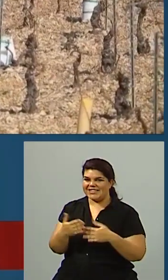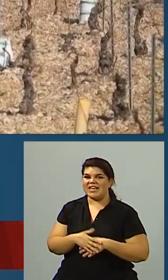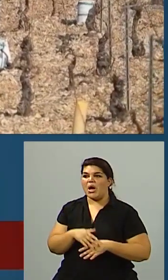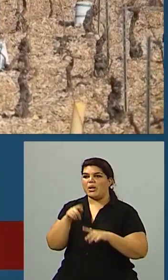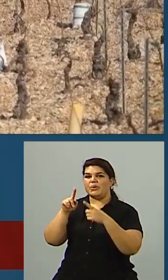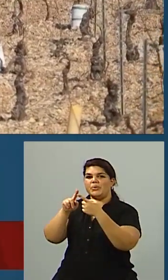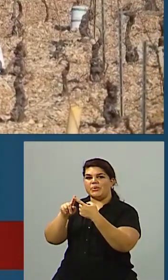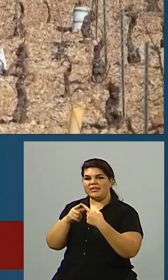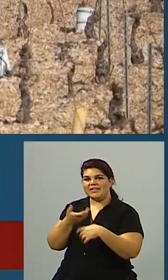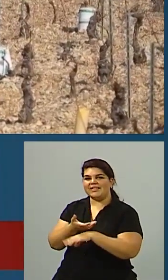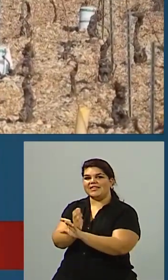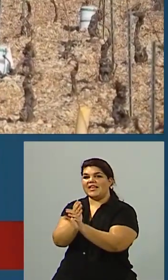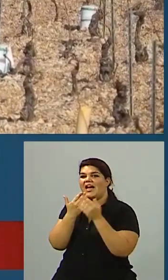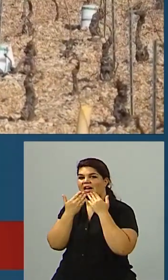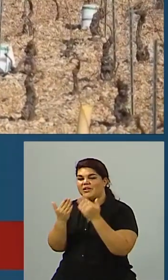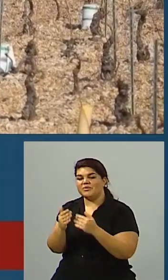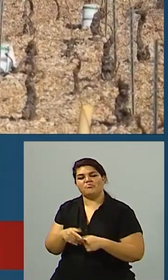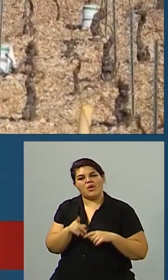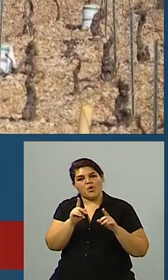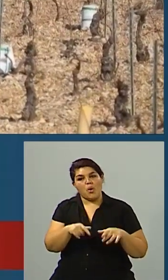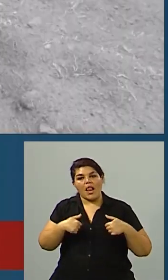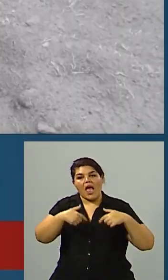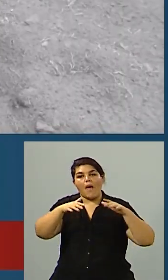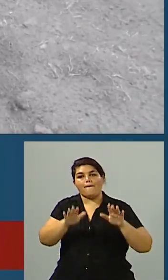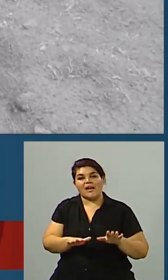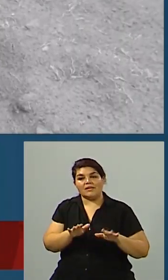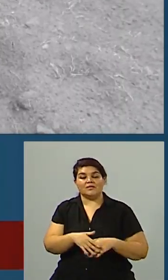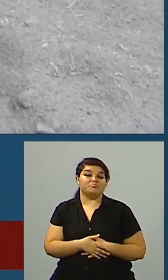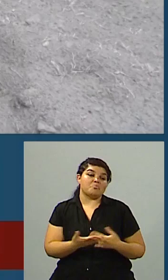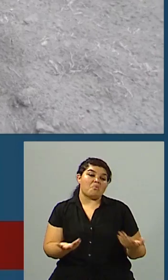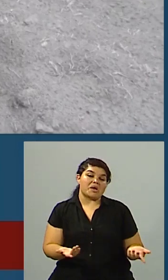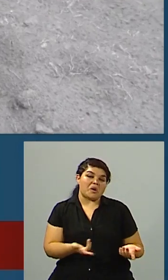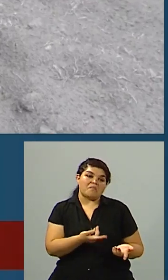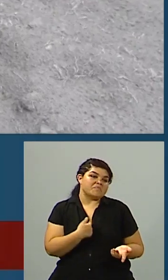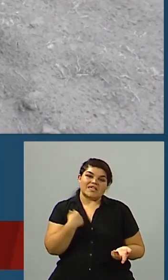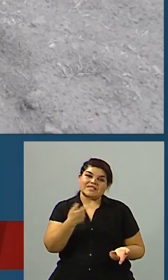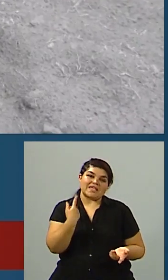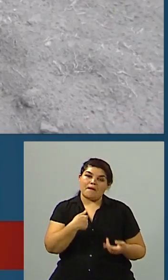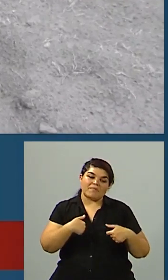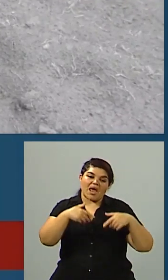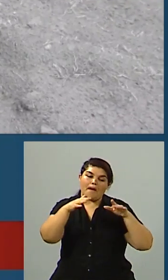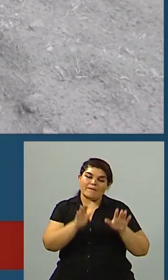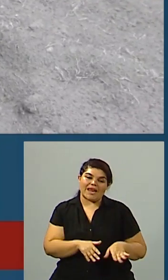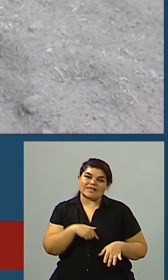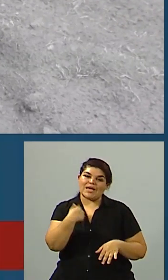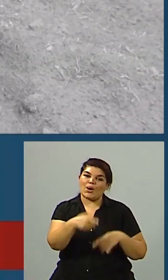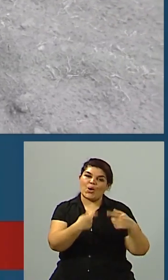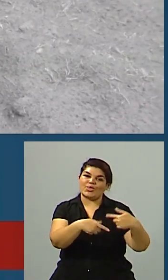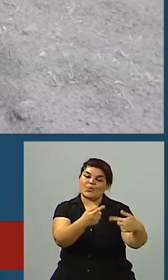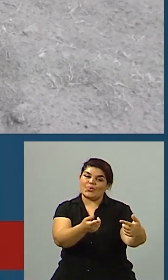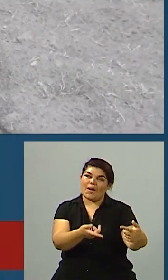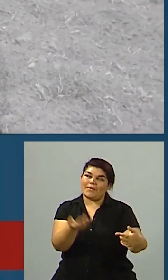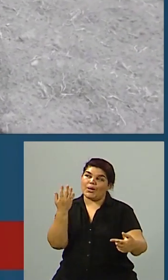esperanza la tenemos igual, ¿no? Más allá de lo que pueda dicen hacer. Que lo último que se pierde, Tal pero cual. Si ya la hemos perdido en otras ocasiones, no sé.